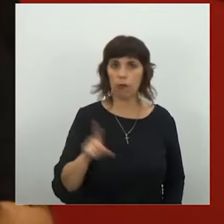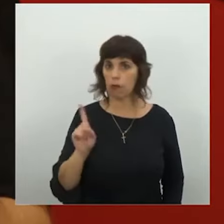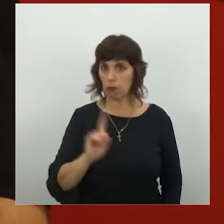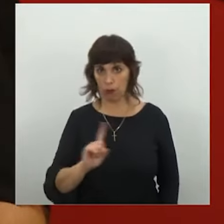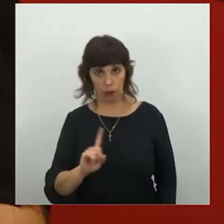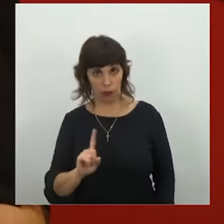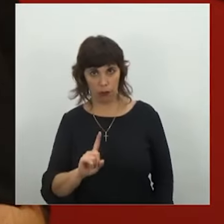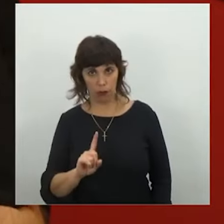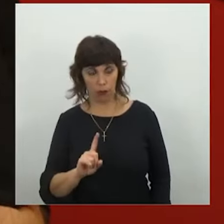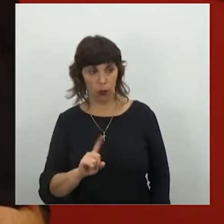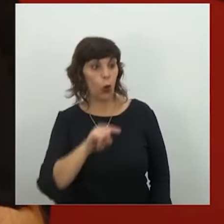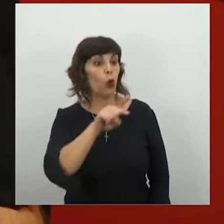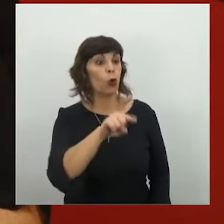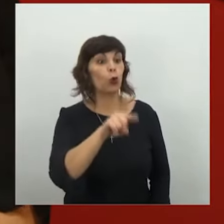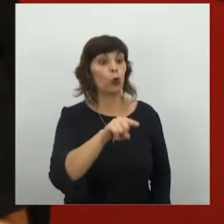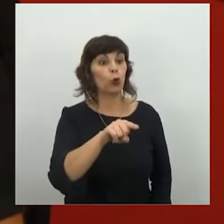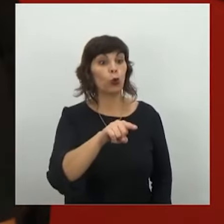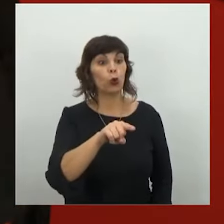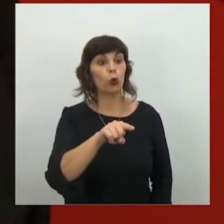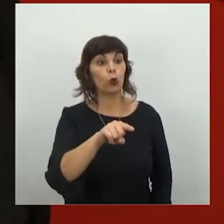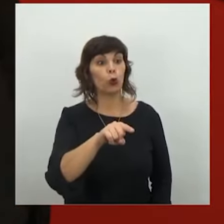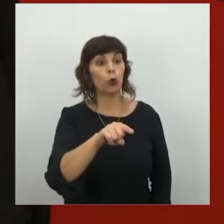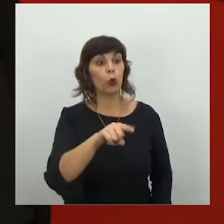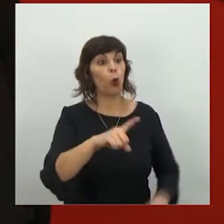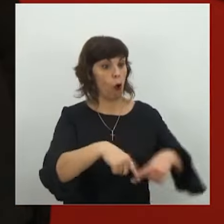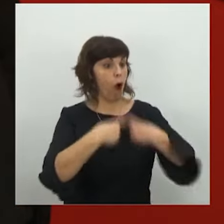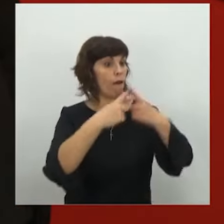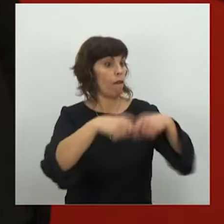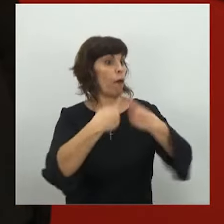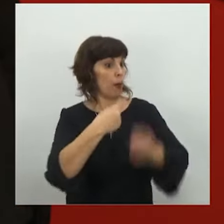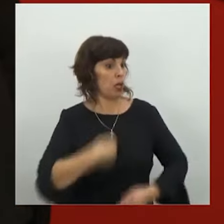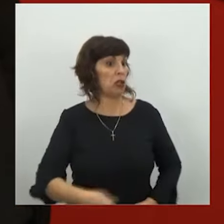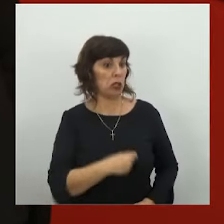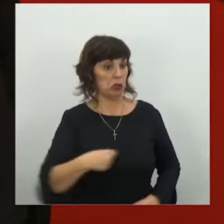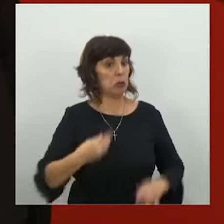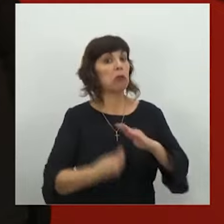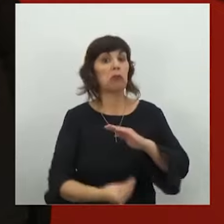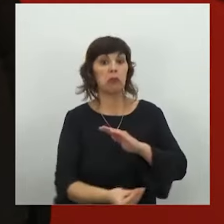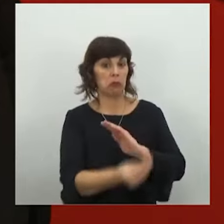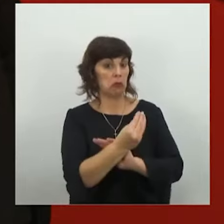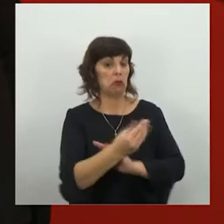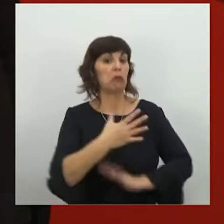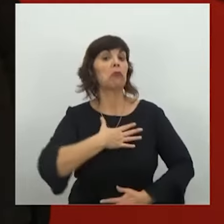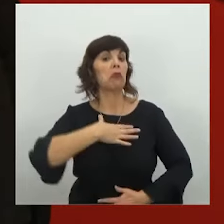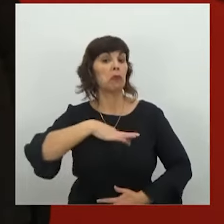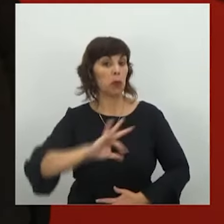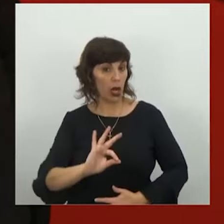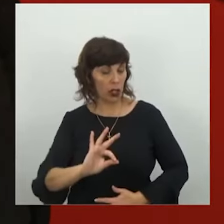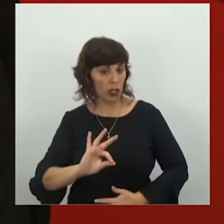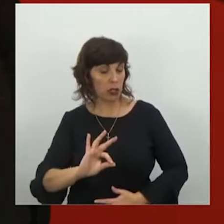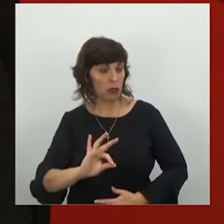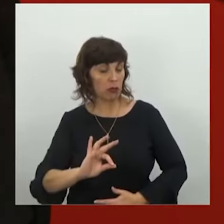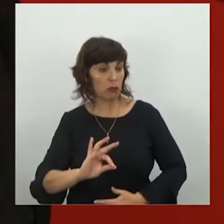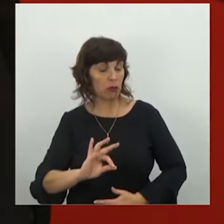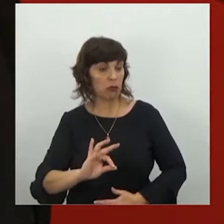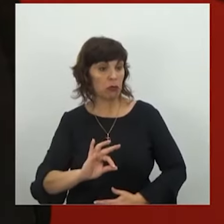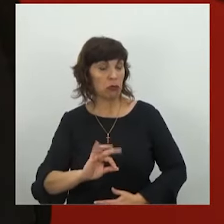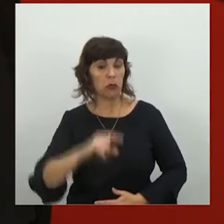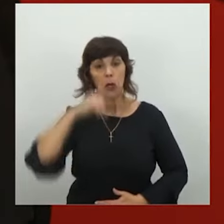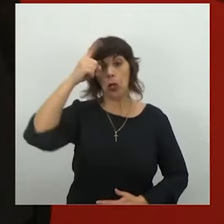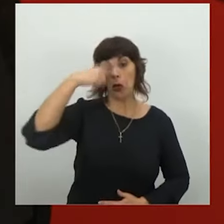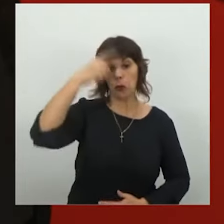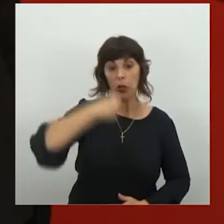Tú puedes nacer en un ámbito cristiano, sí, en una familia cristiana también, en una